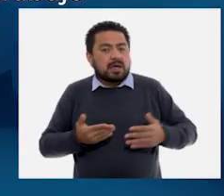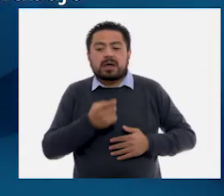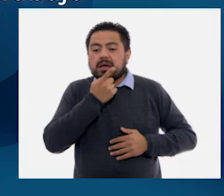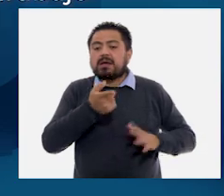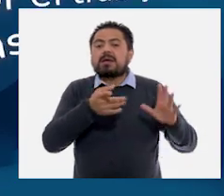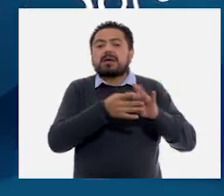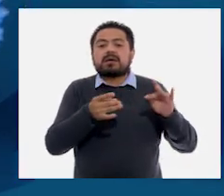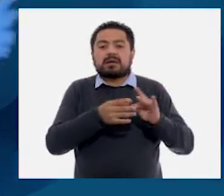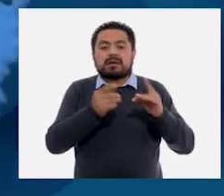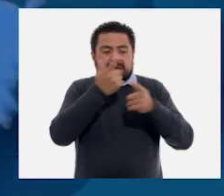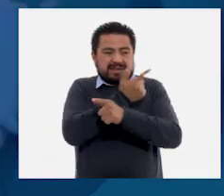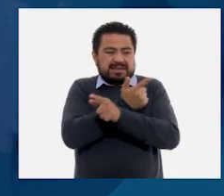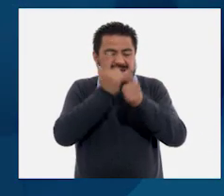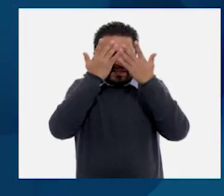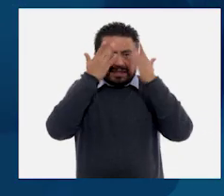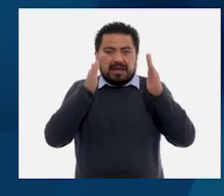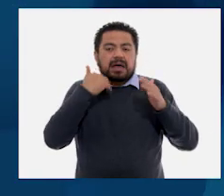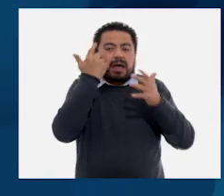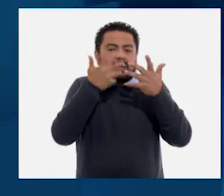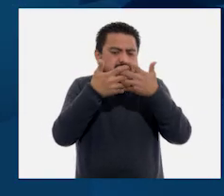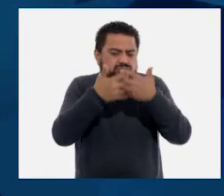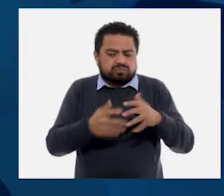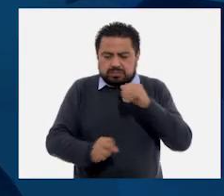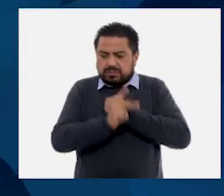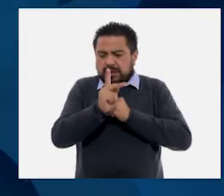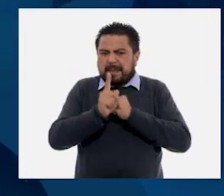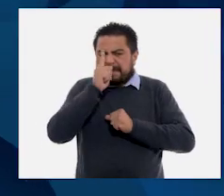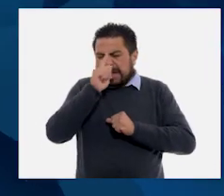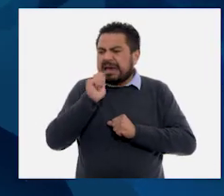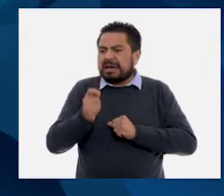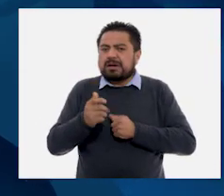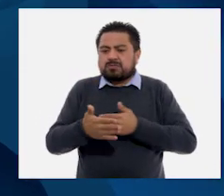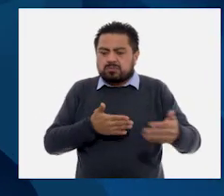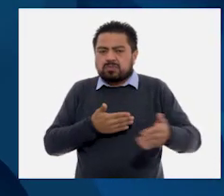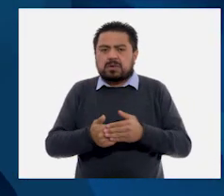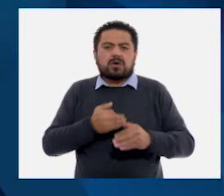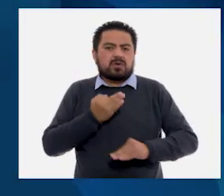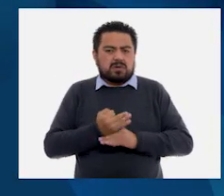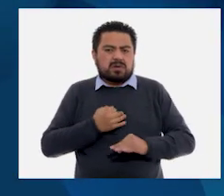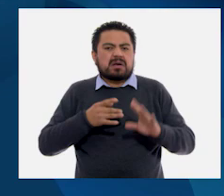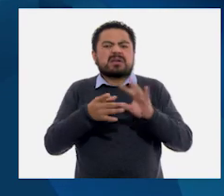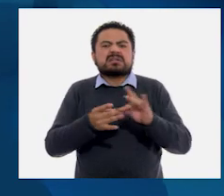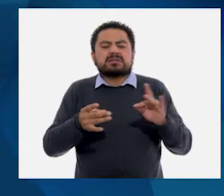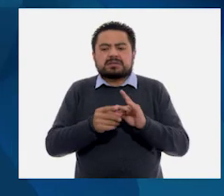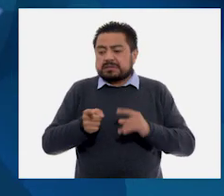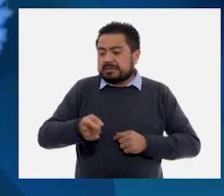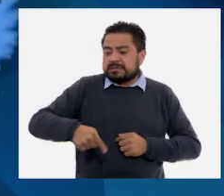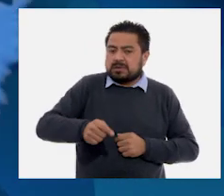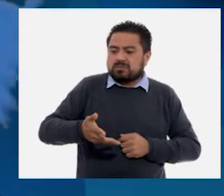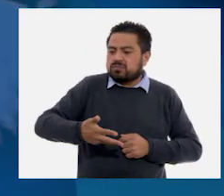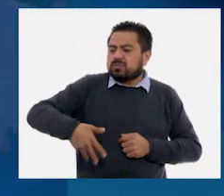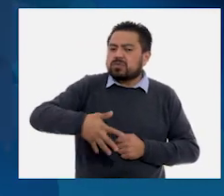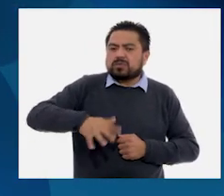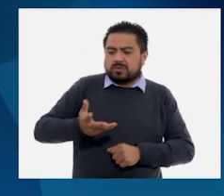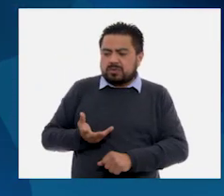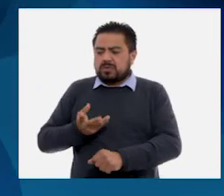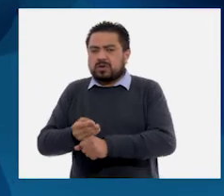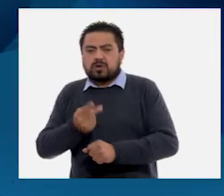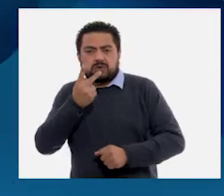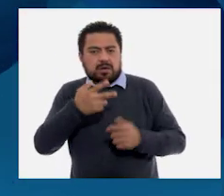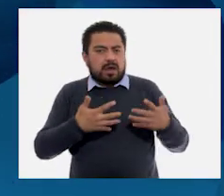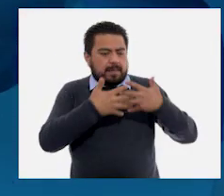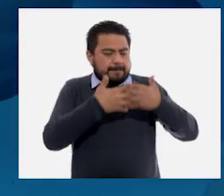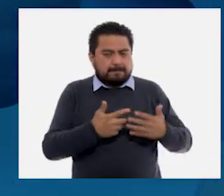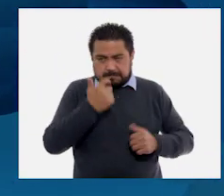que los liberales querían industrializar el país para modernizarlo, lo que queremos decir es que buscaron introducir todo tipo de